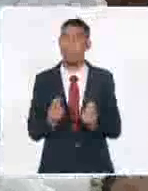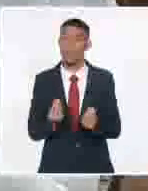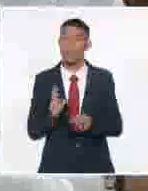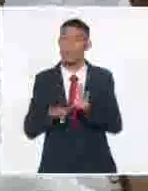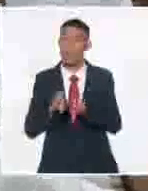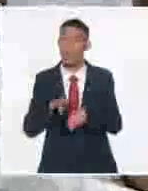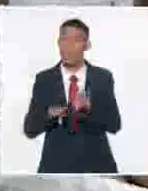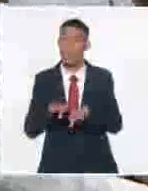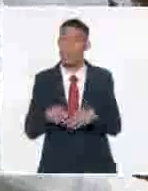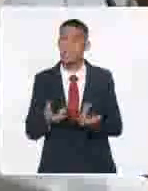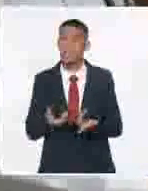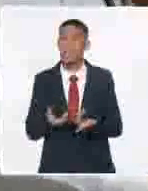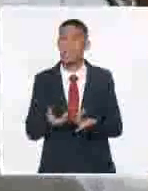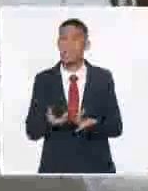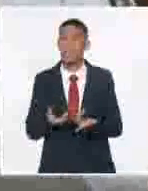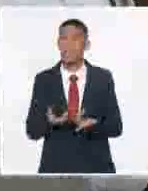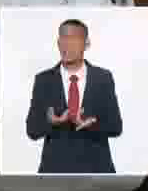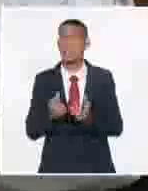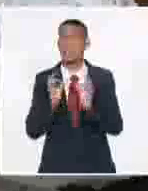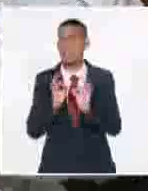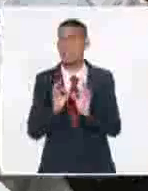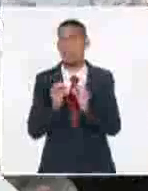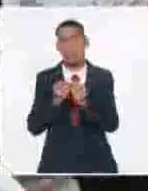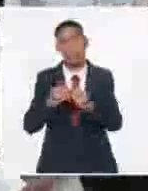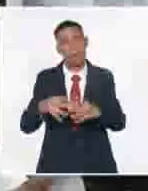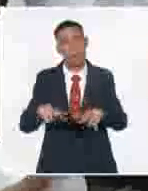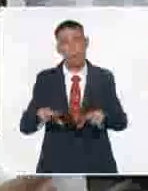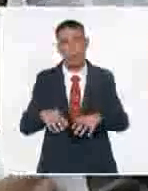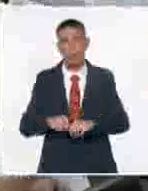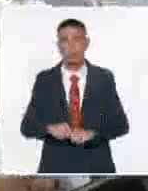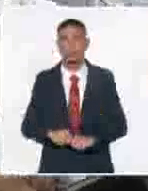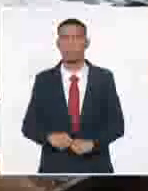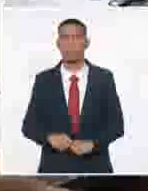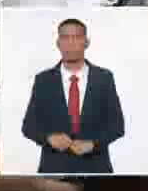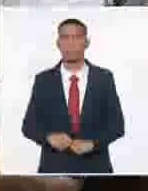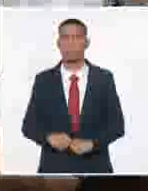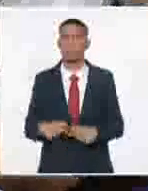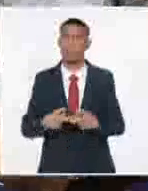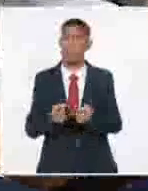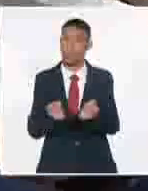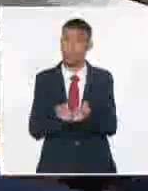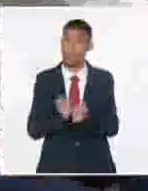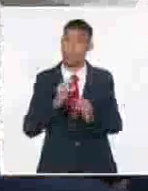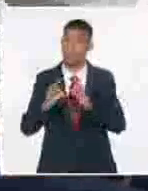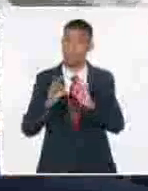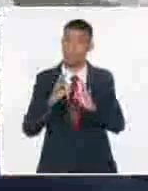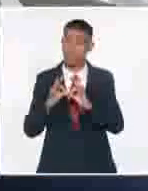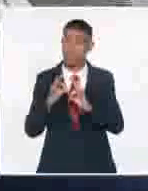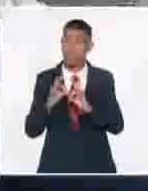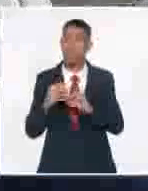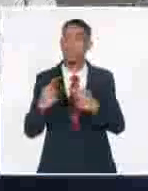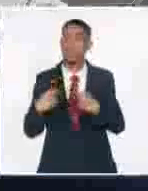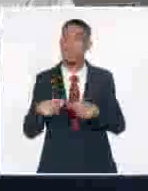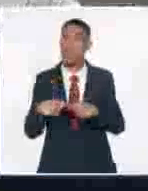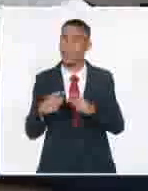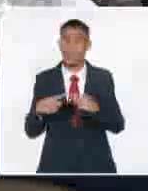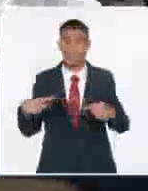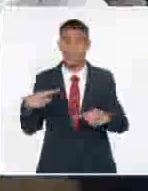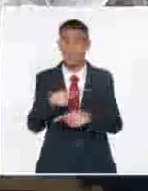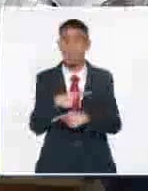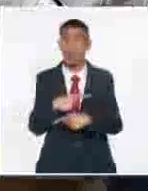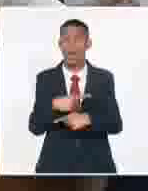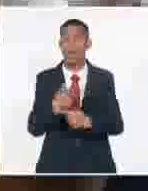e insuficientemente transparentes que utiliza el Consejo de Seguridad, sobre todo en sus